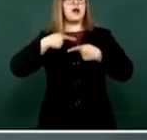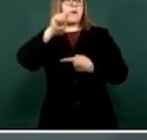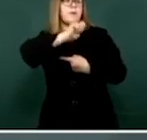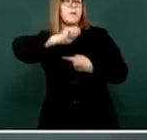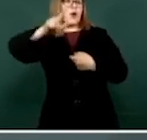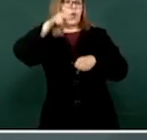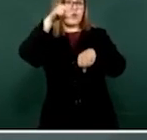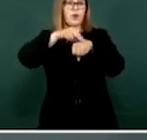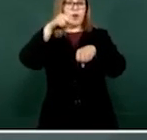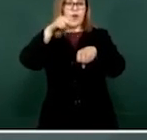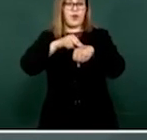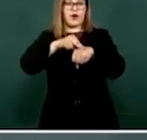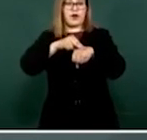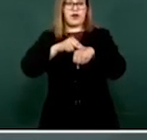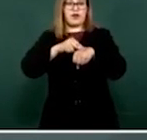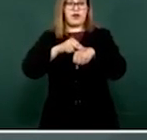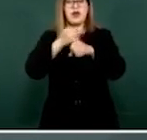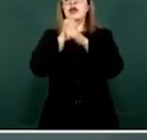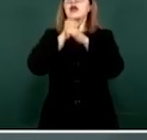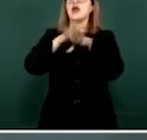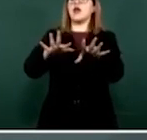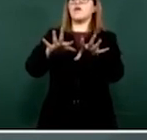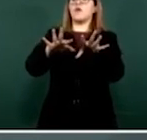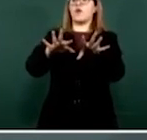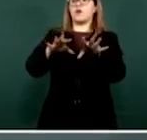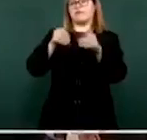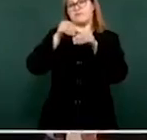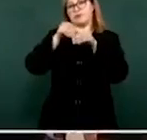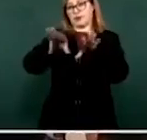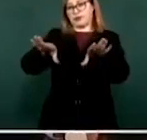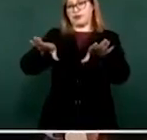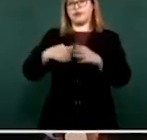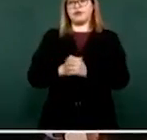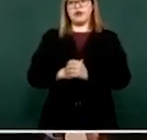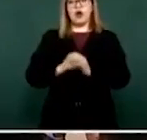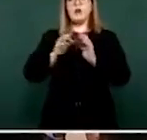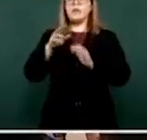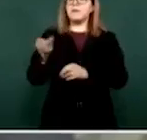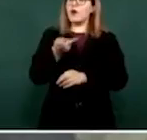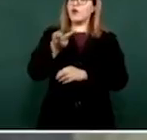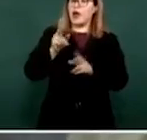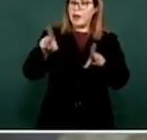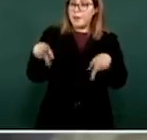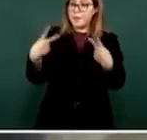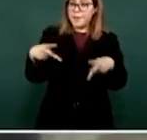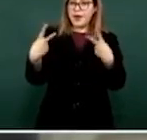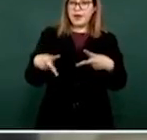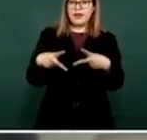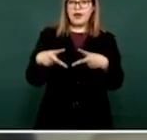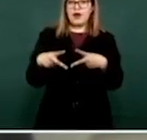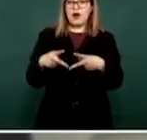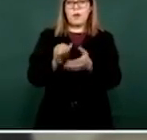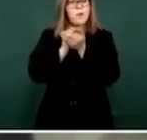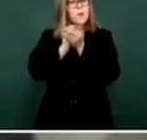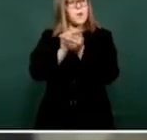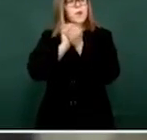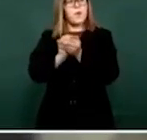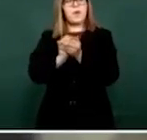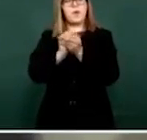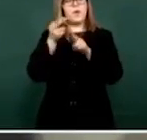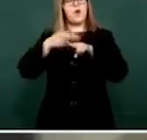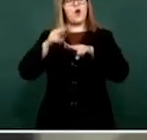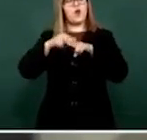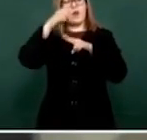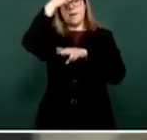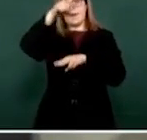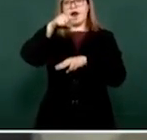médicos, van a informar sobre esto. Oiga, ya se vendieron boletos para la rifa del valor del avión presidencial en Polanco.